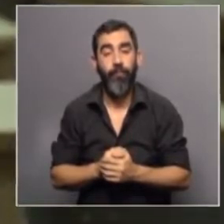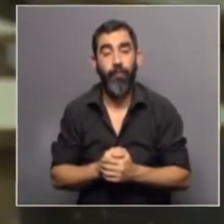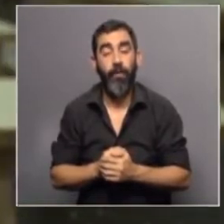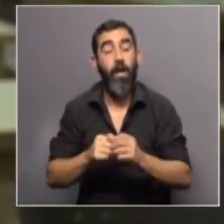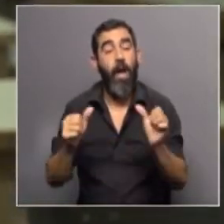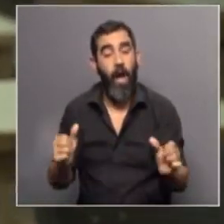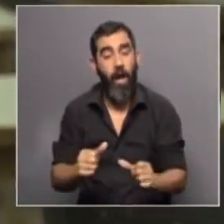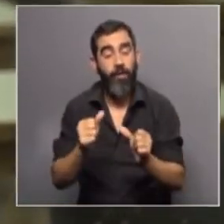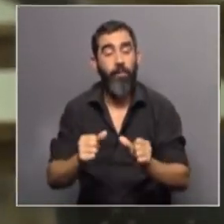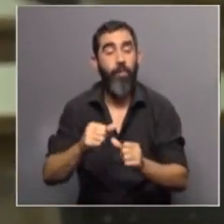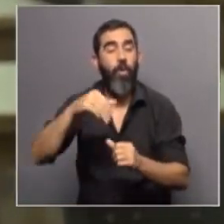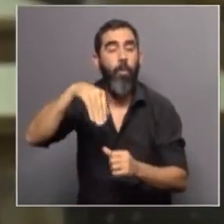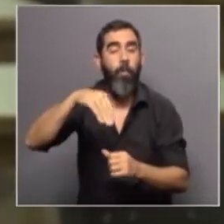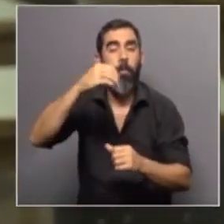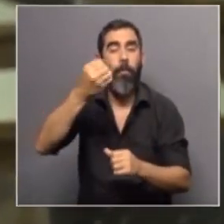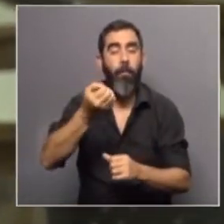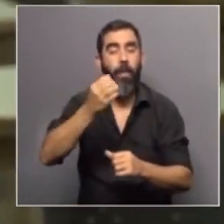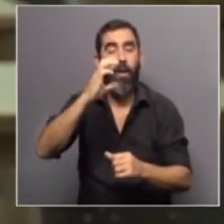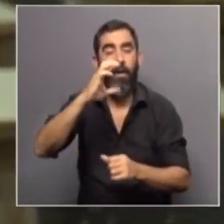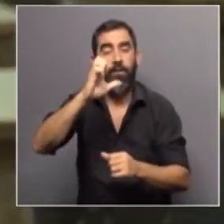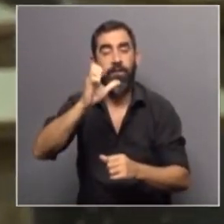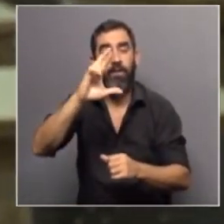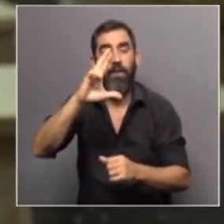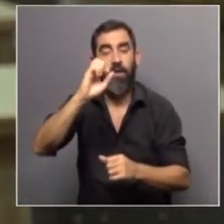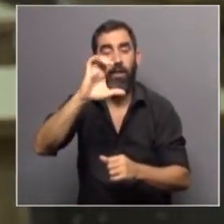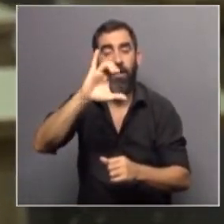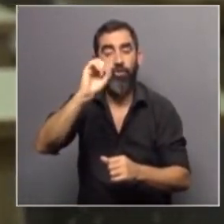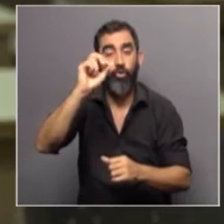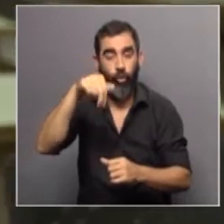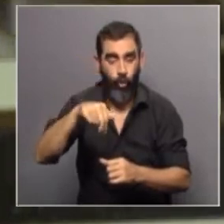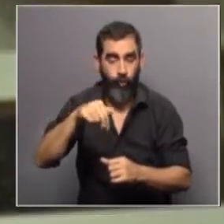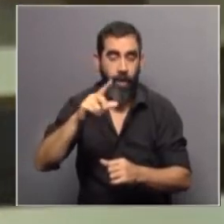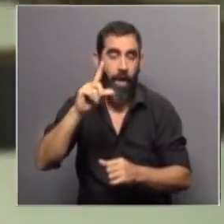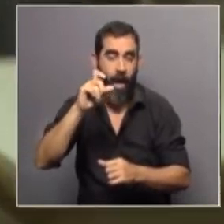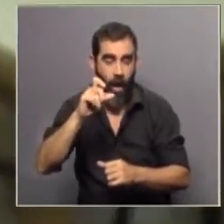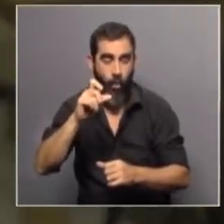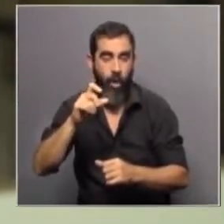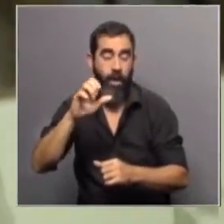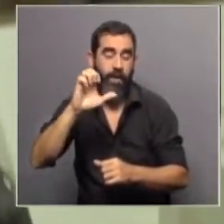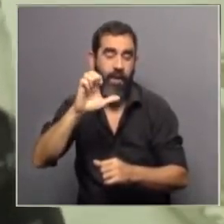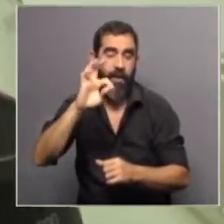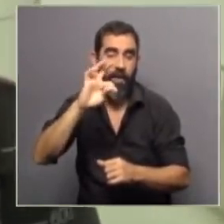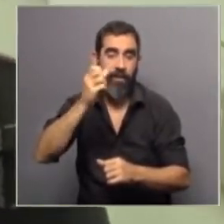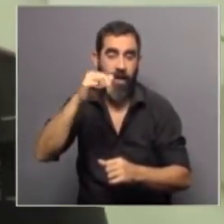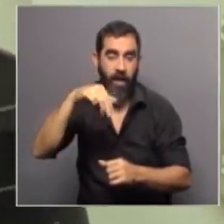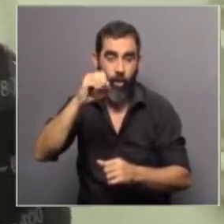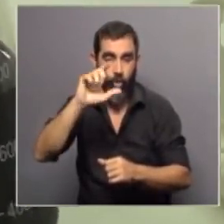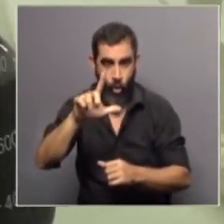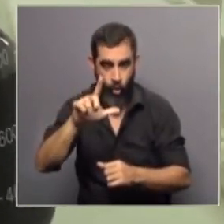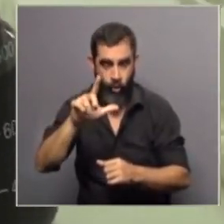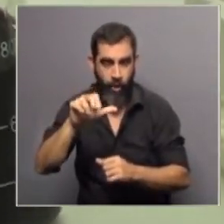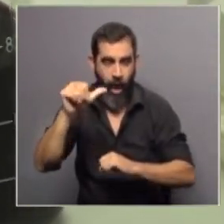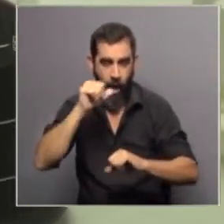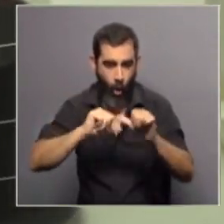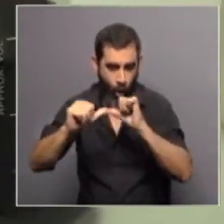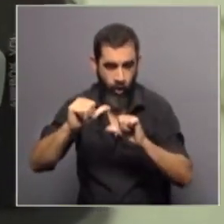realizamos una maceración en una mezcla hidroalcohólica, etanol-agua, con la cual extraemos en forma